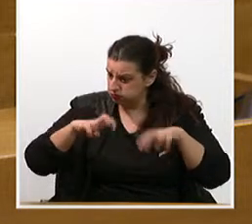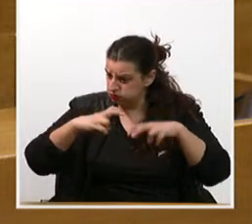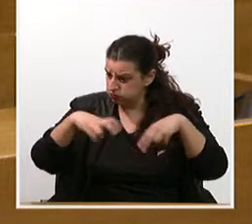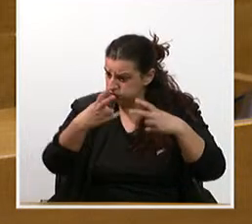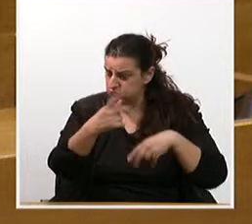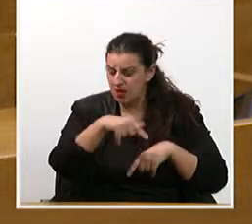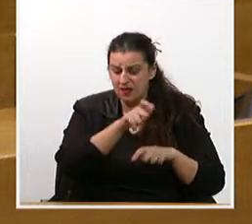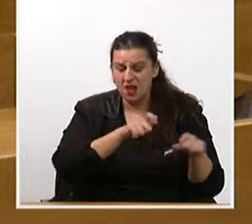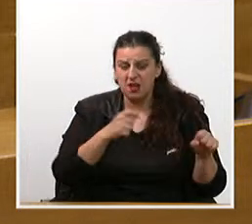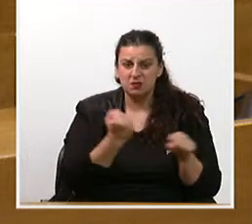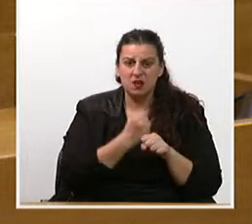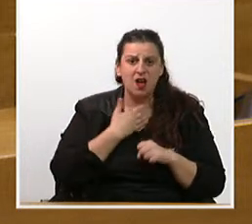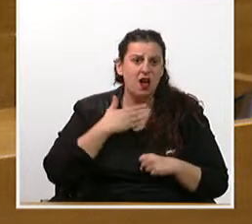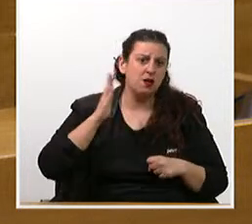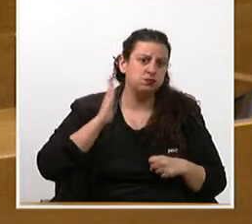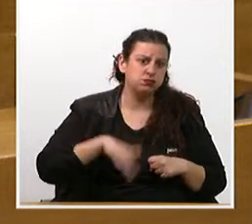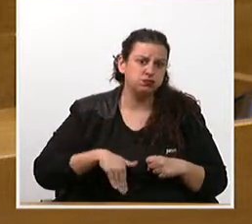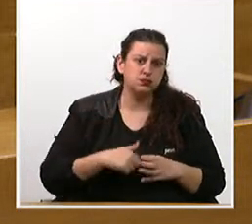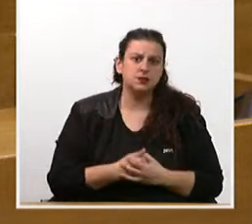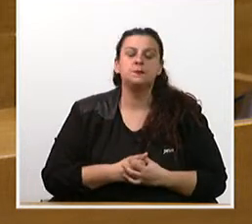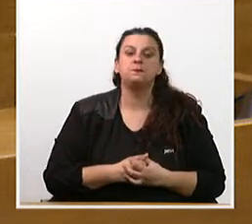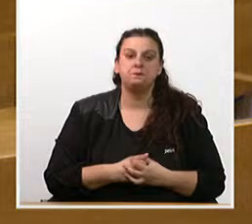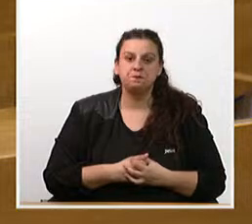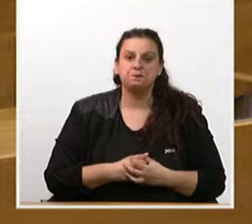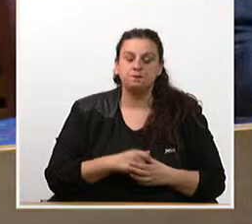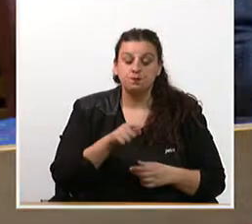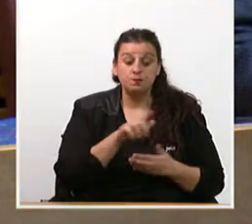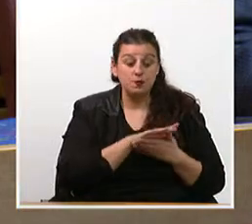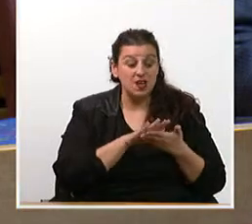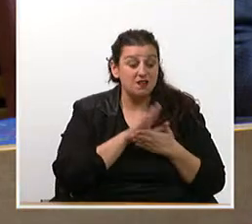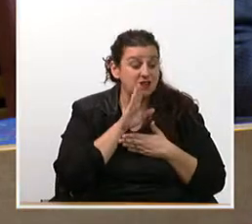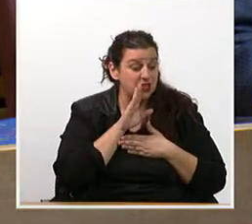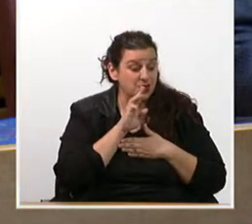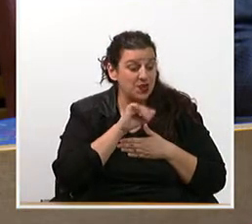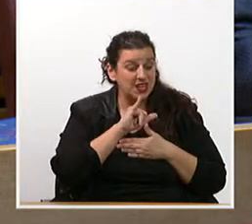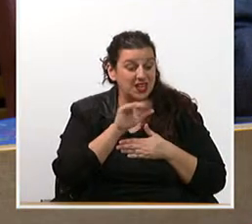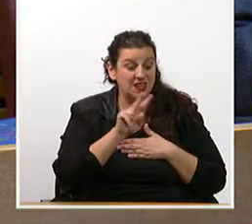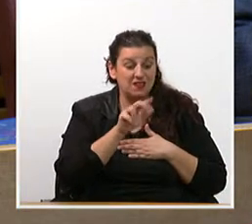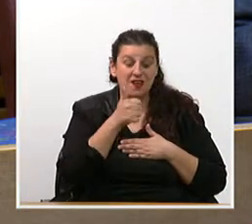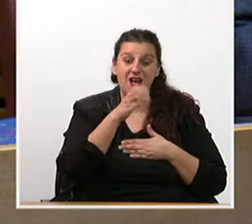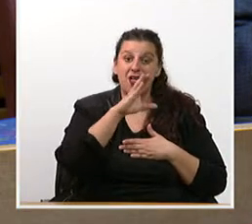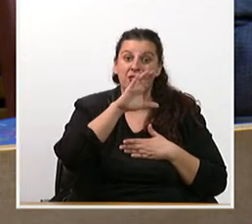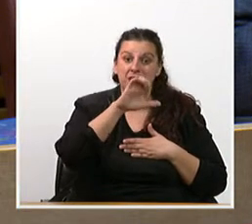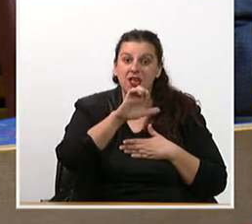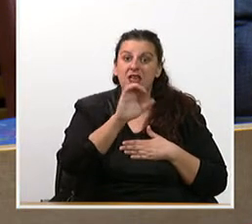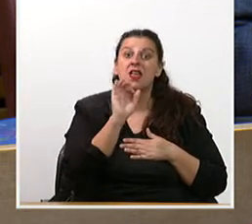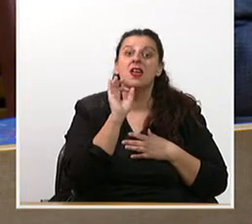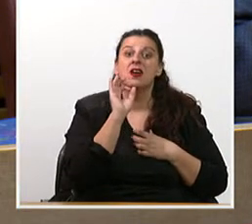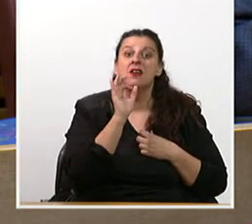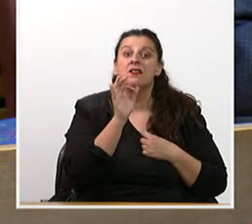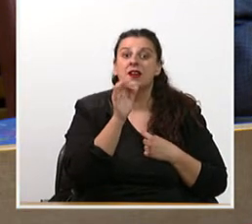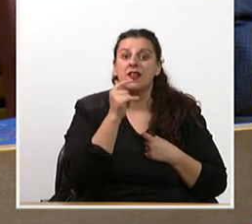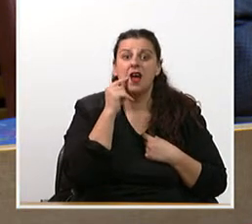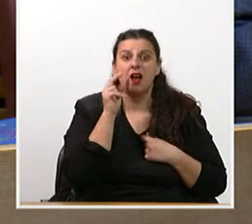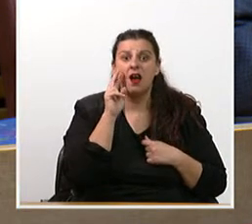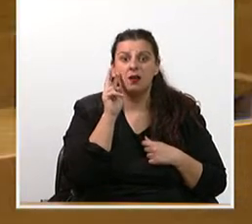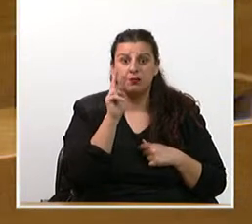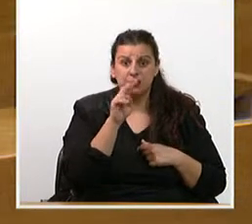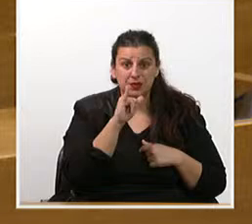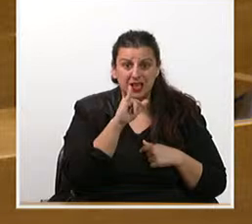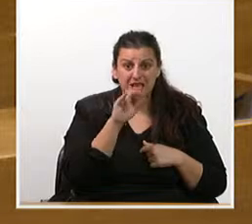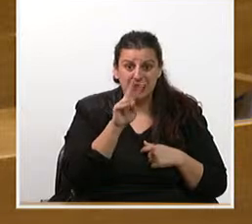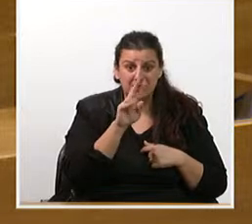Industria se ha referido usted al ivace en su intervención y desde luego nos encontramos con un ivace